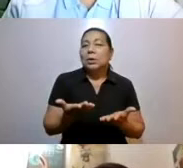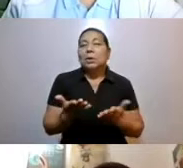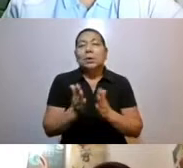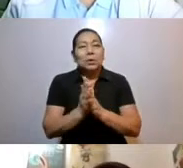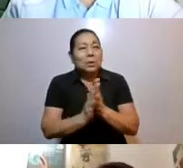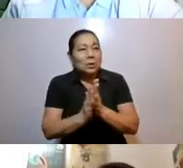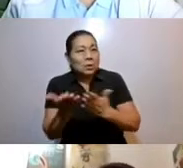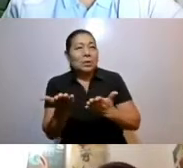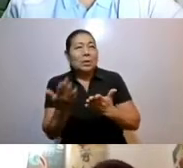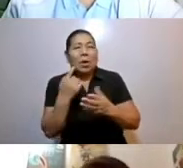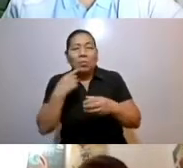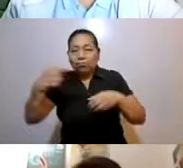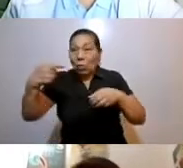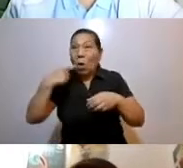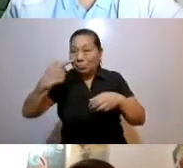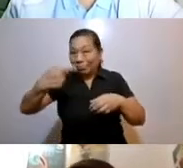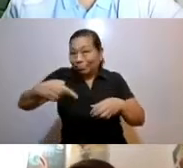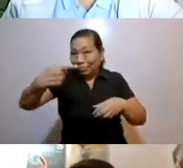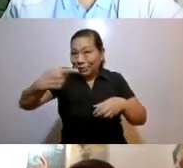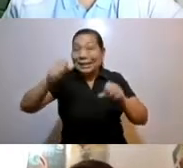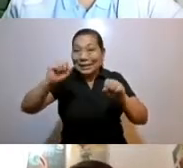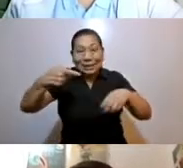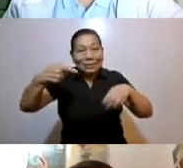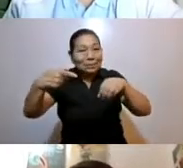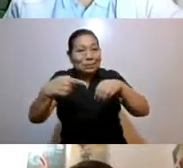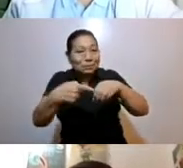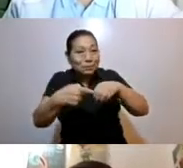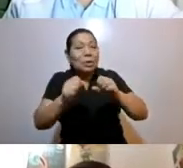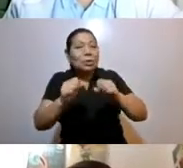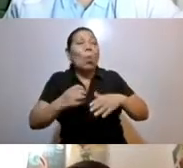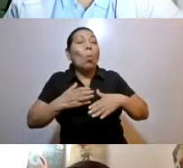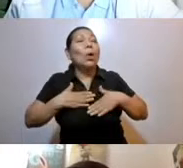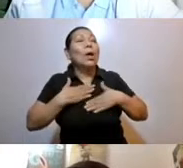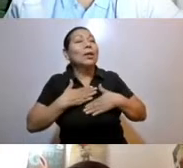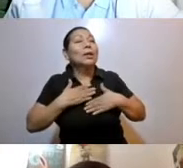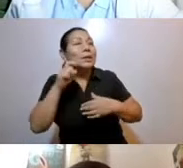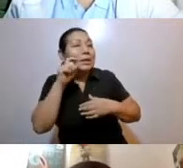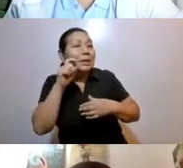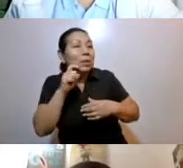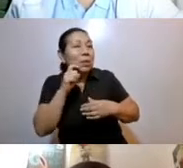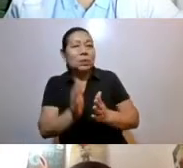tumescencia y rigidez que se va a dar en el pene para que el paciente pueda tener una actividad sexual